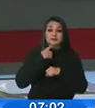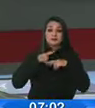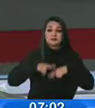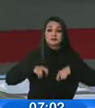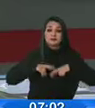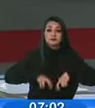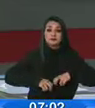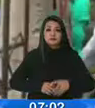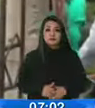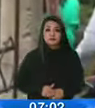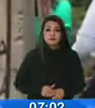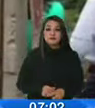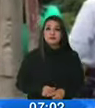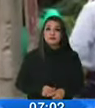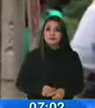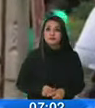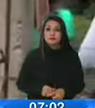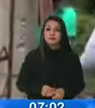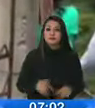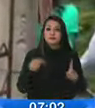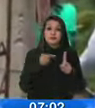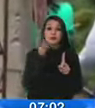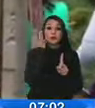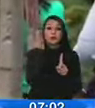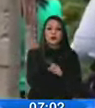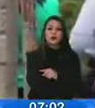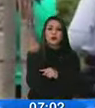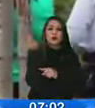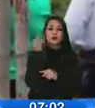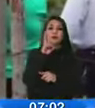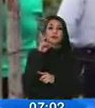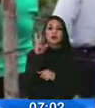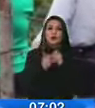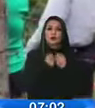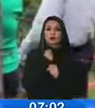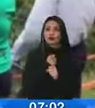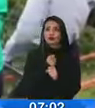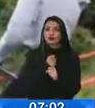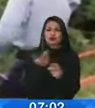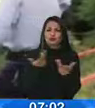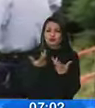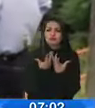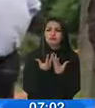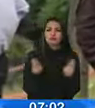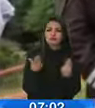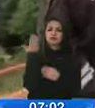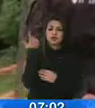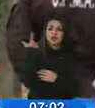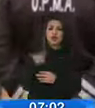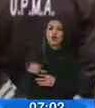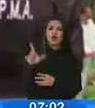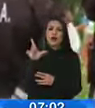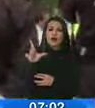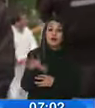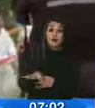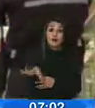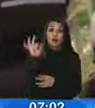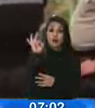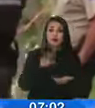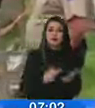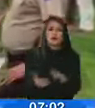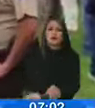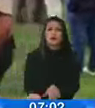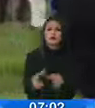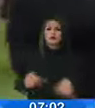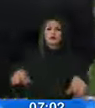investigaciones. Jacqueline Elizabeth fue la joven de 21 años de edad que se encontraba desaparecida en Loja y fue encontrada sin vida en el